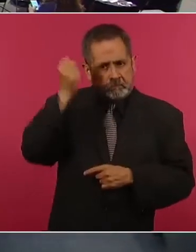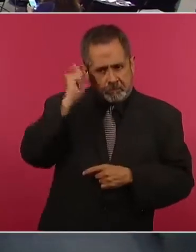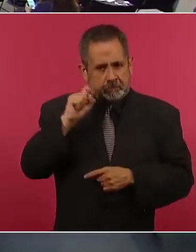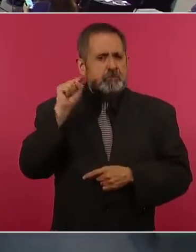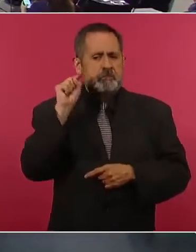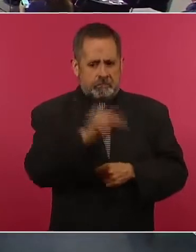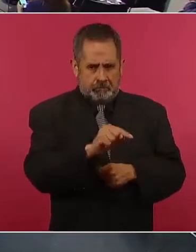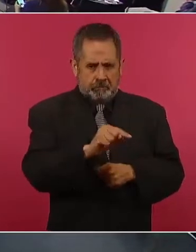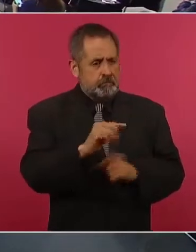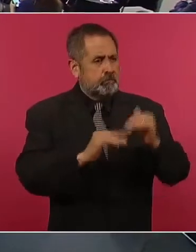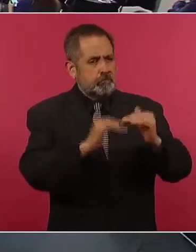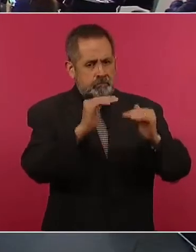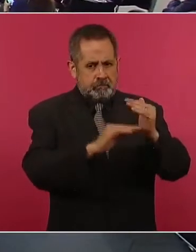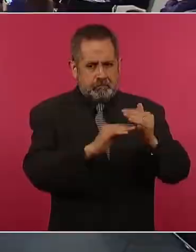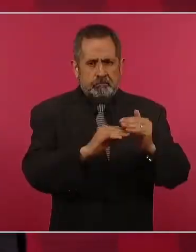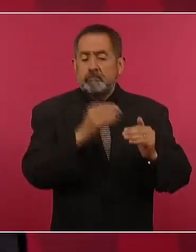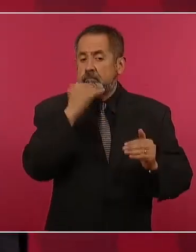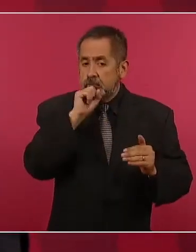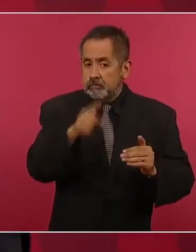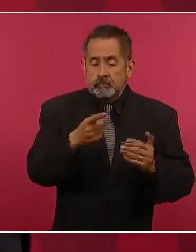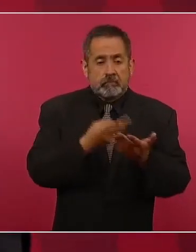y de todas maneras vamos a hacer el centro